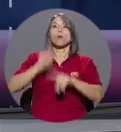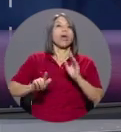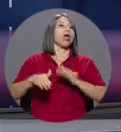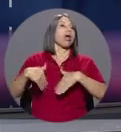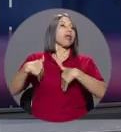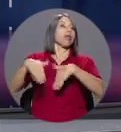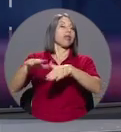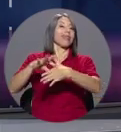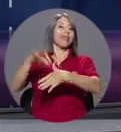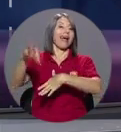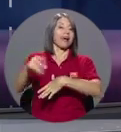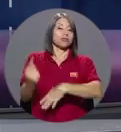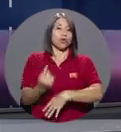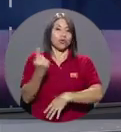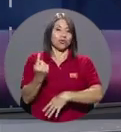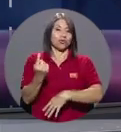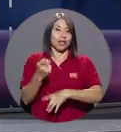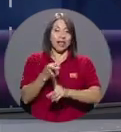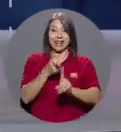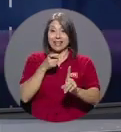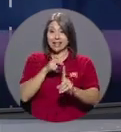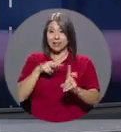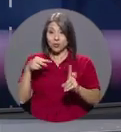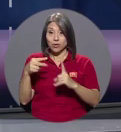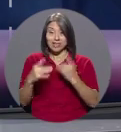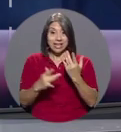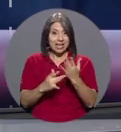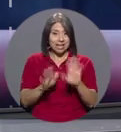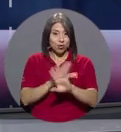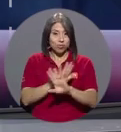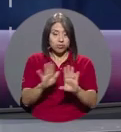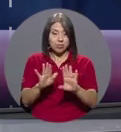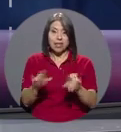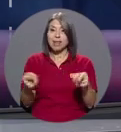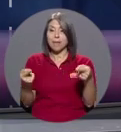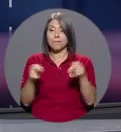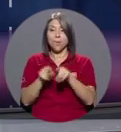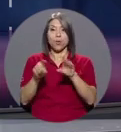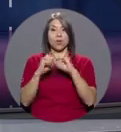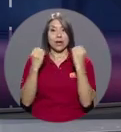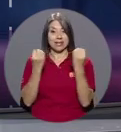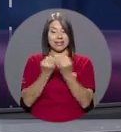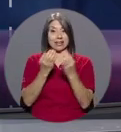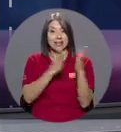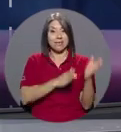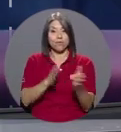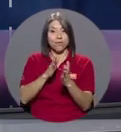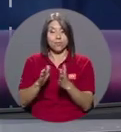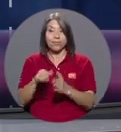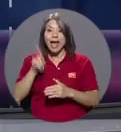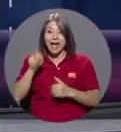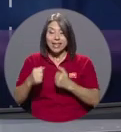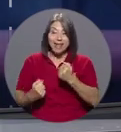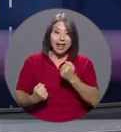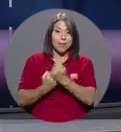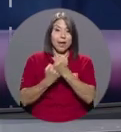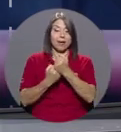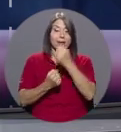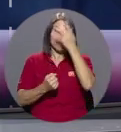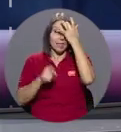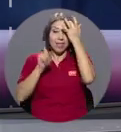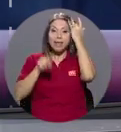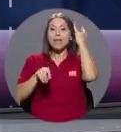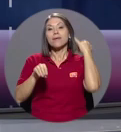pueden dejar solos, no solo desde el punto de vista técnico, sino desde el punto de vista organizativo. Hay que darles ese apoyo, hay